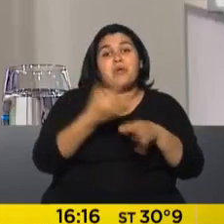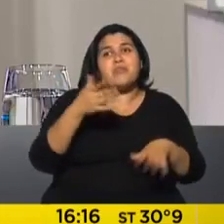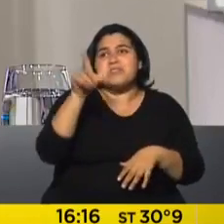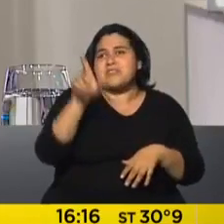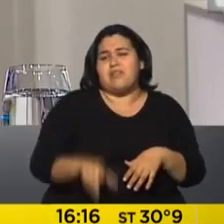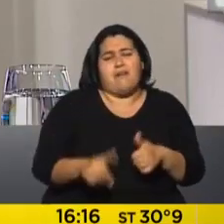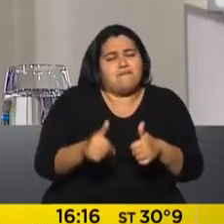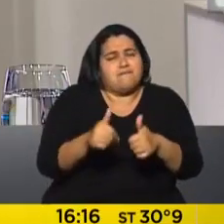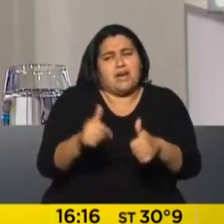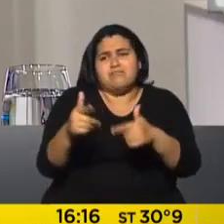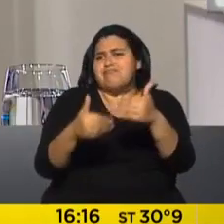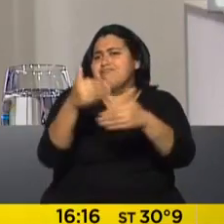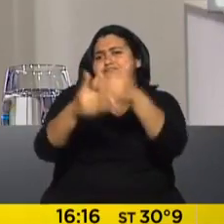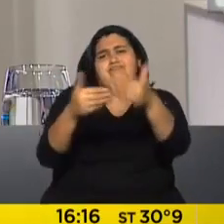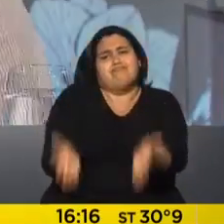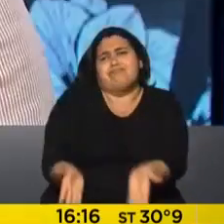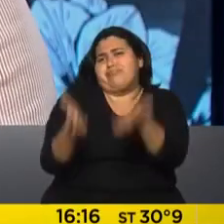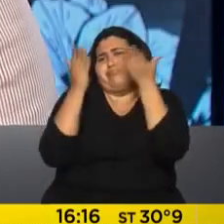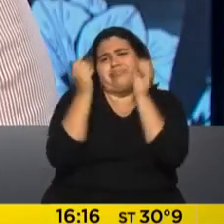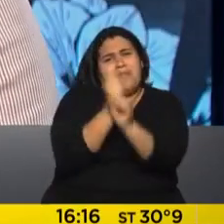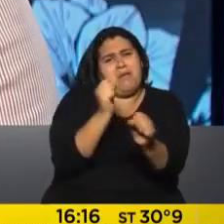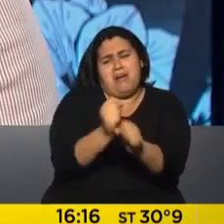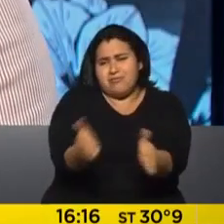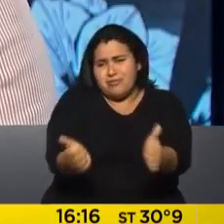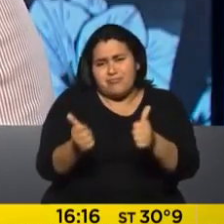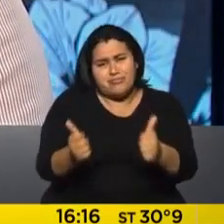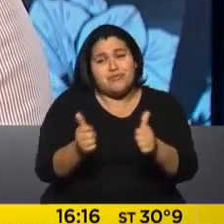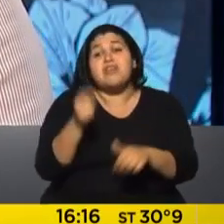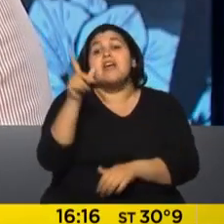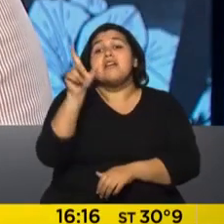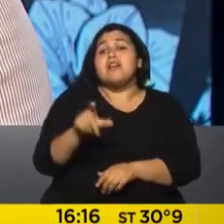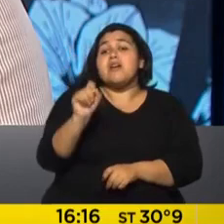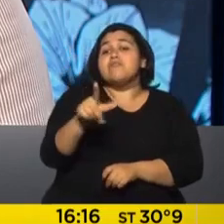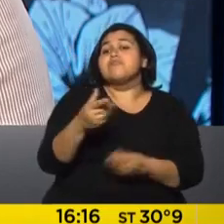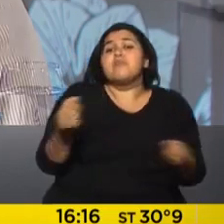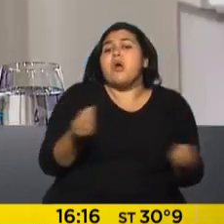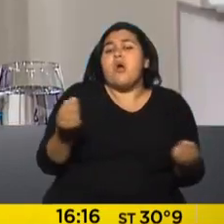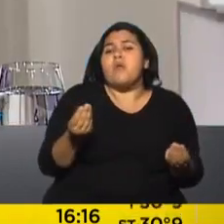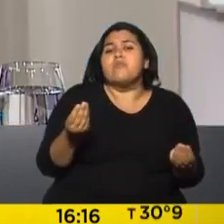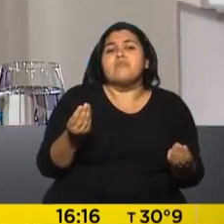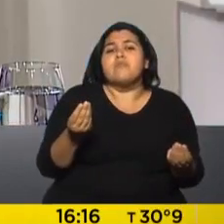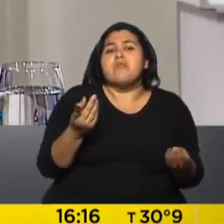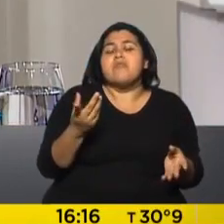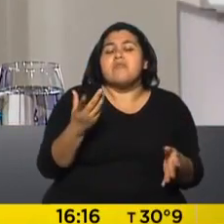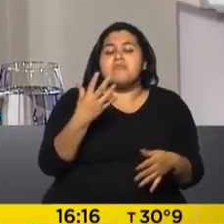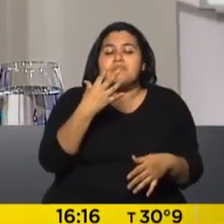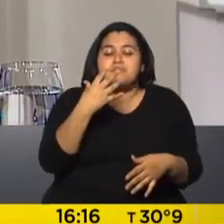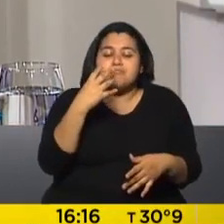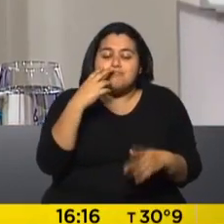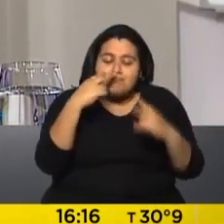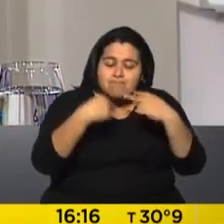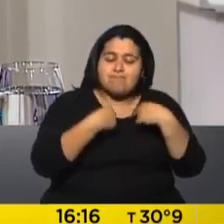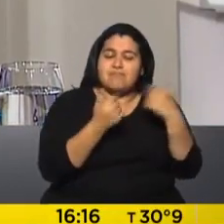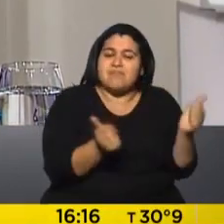ahí ascendente, sigue. Sí, tenés trabajando mucho. Pero en lo personal, Ángela, ¿cómo hiciste para volver a confiar en una